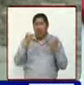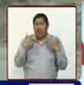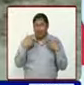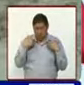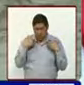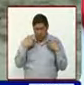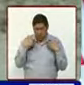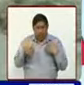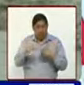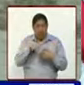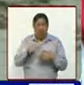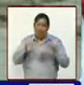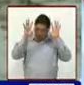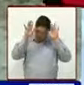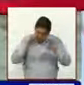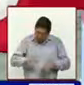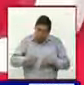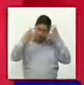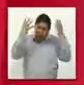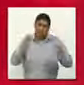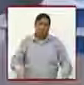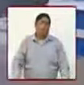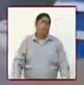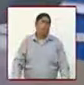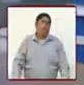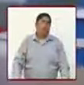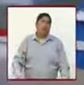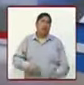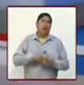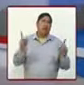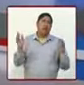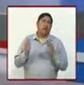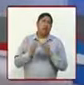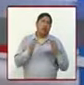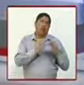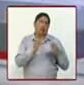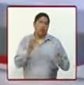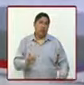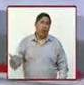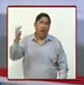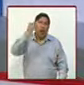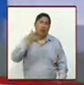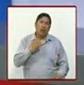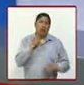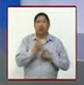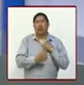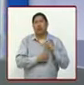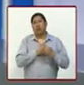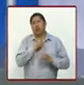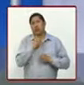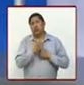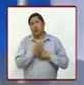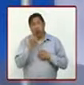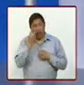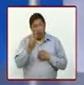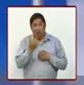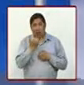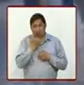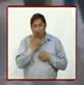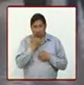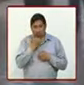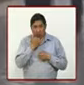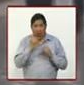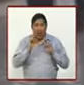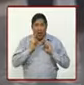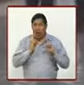tenido estas intensas lluvias. Pero la ciudad del Alto también sufre por las últimas lluvias. Mire lo que sucedió